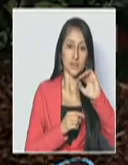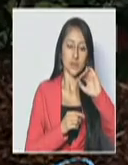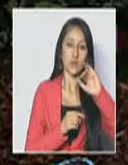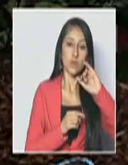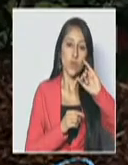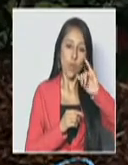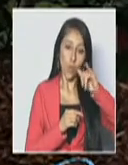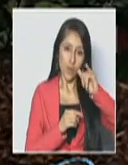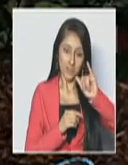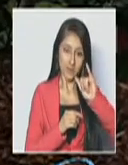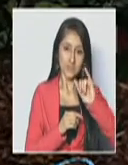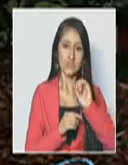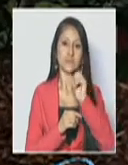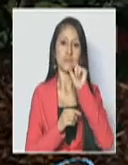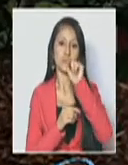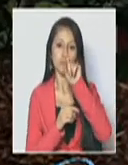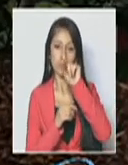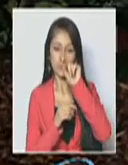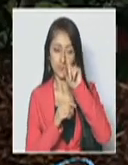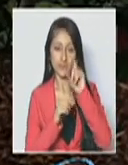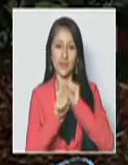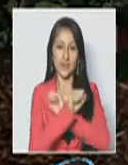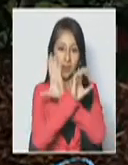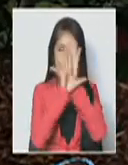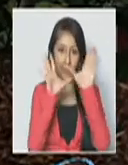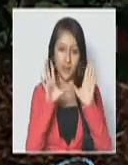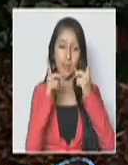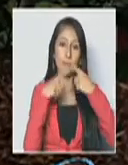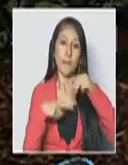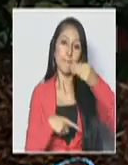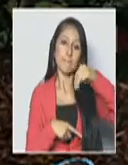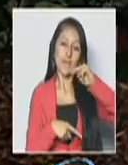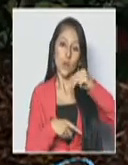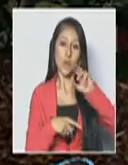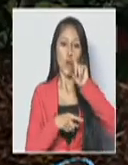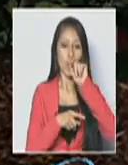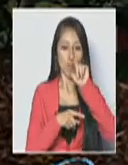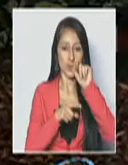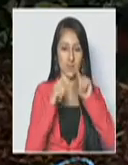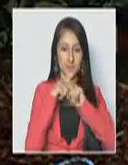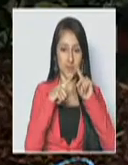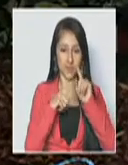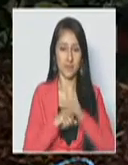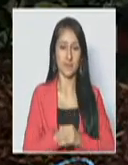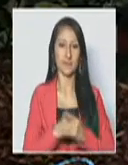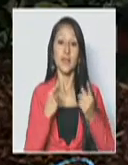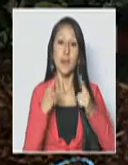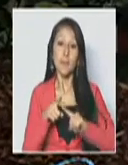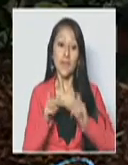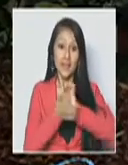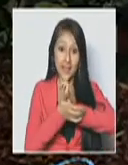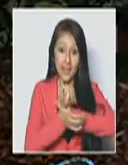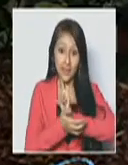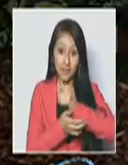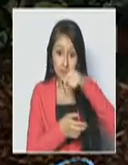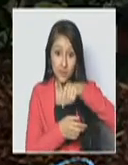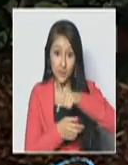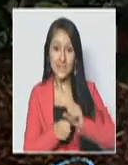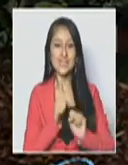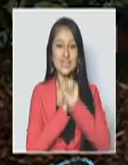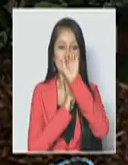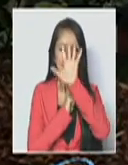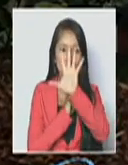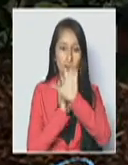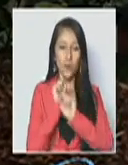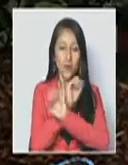telepacífico también está en directv y ustedes nos pueden ver en tele café a las 5 de la mañana y a las